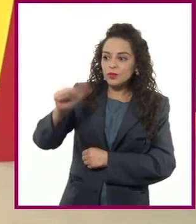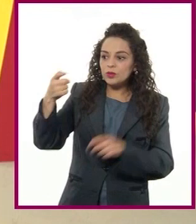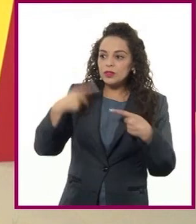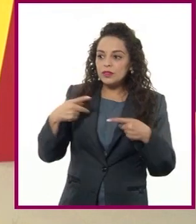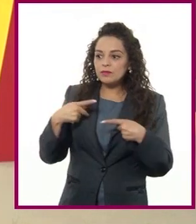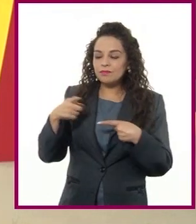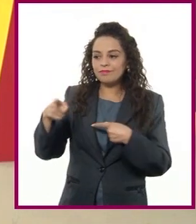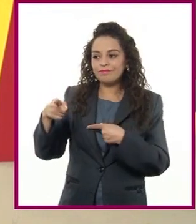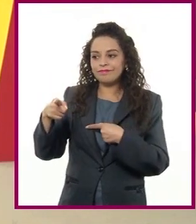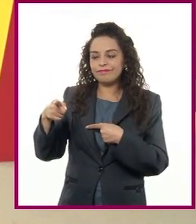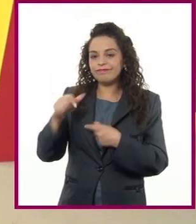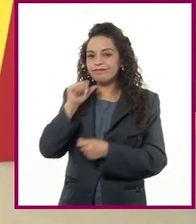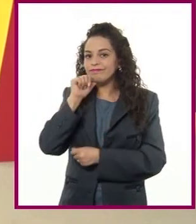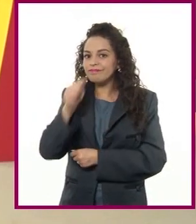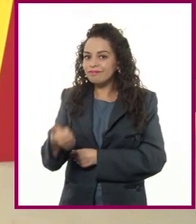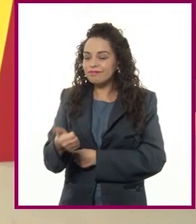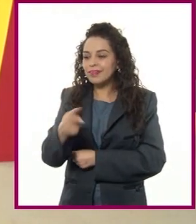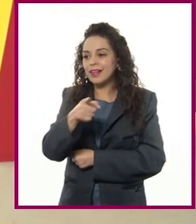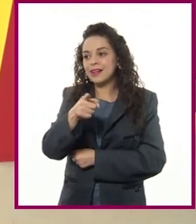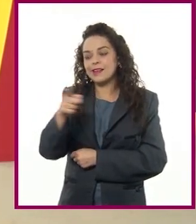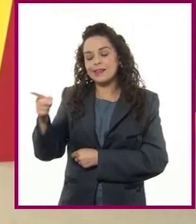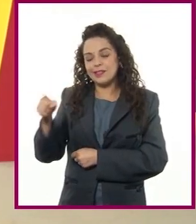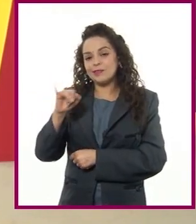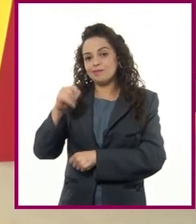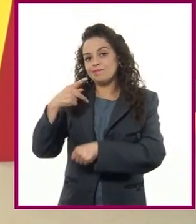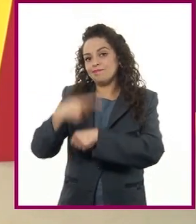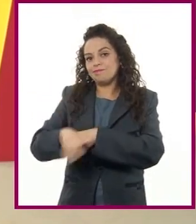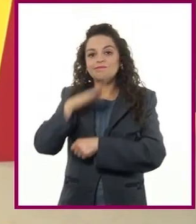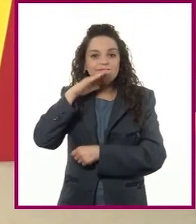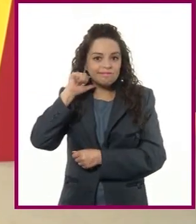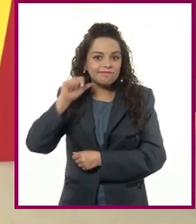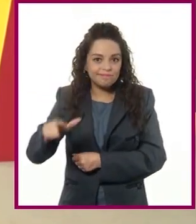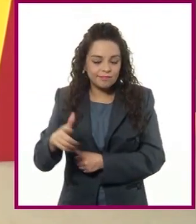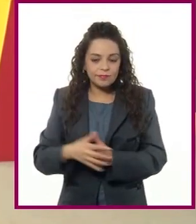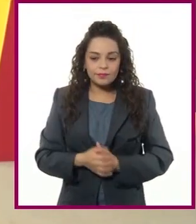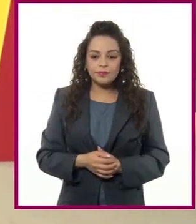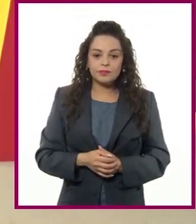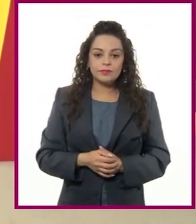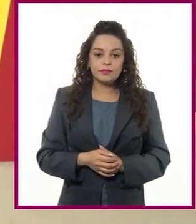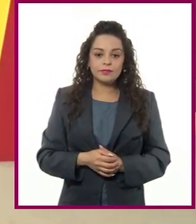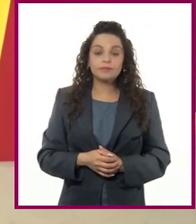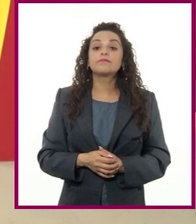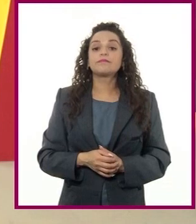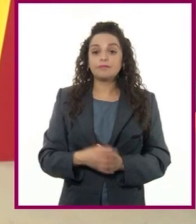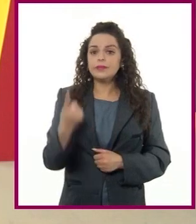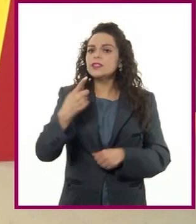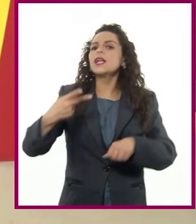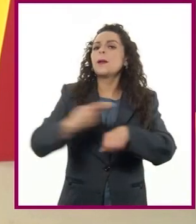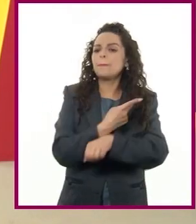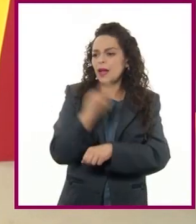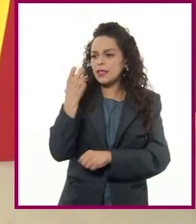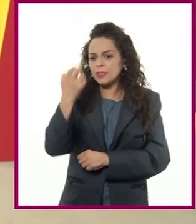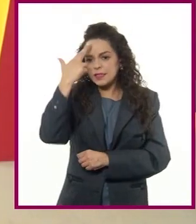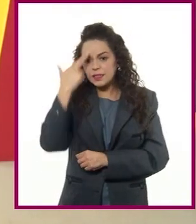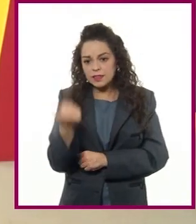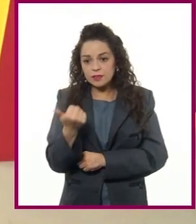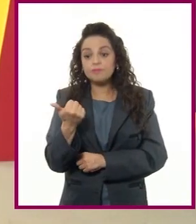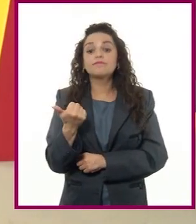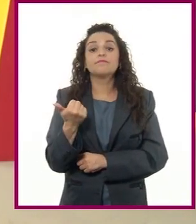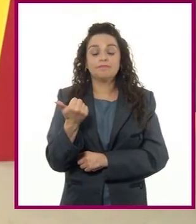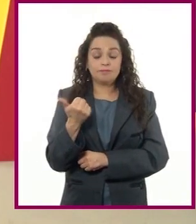demás. Consecuencias: se puede lastimar la dignidad de las personas, teniendo actitudes